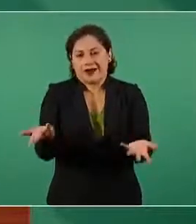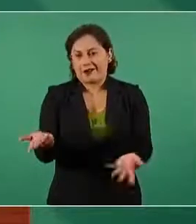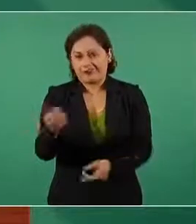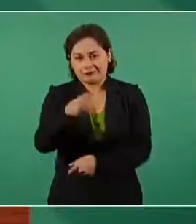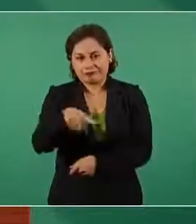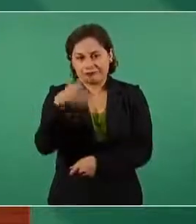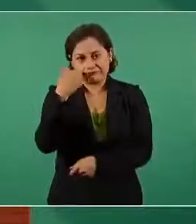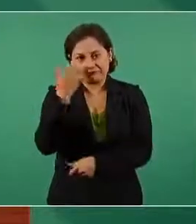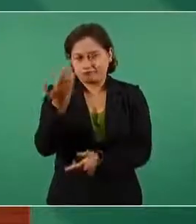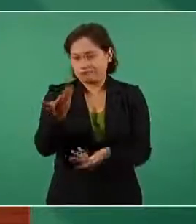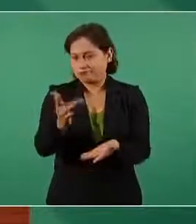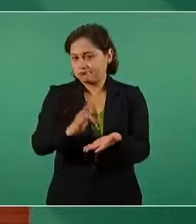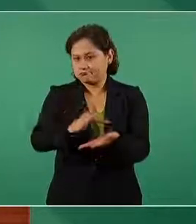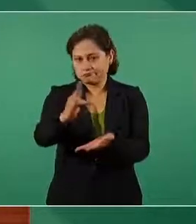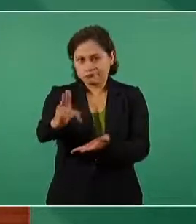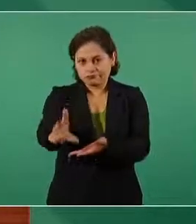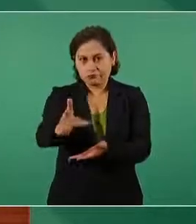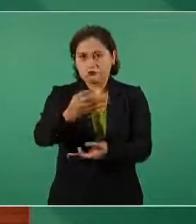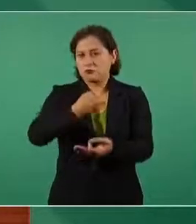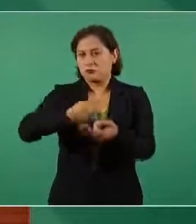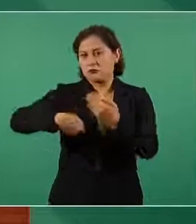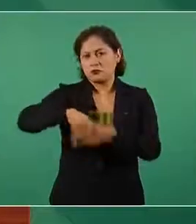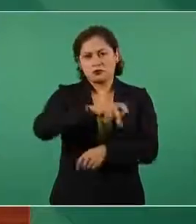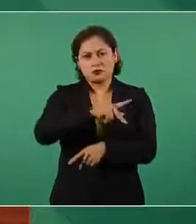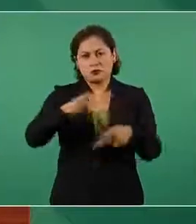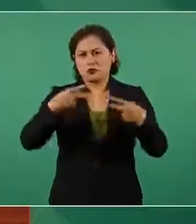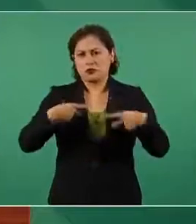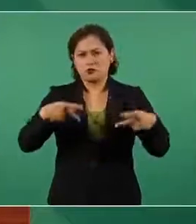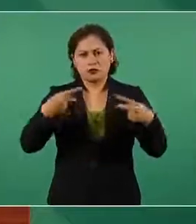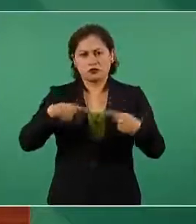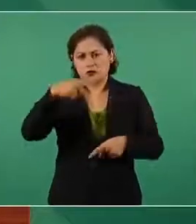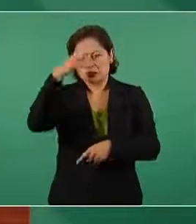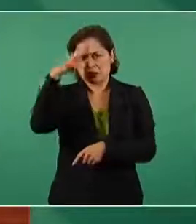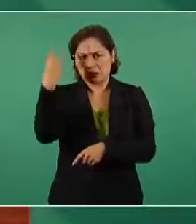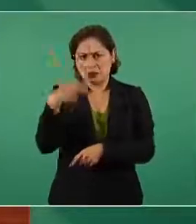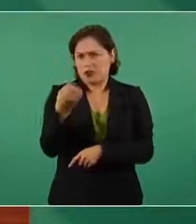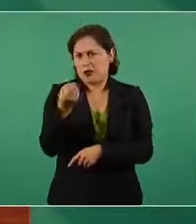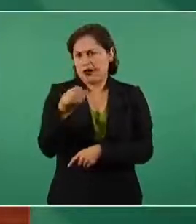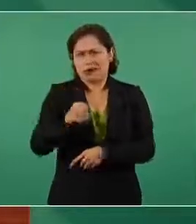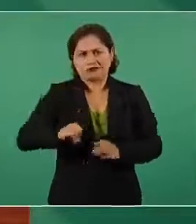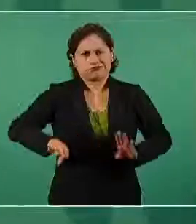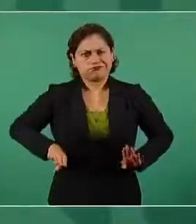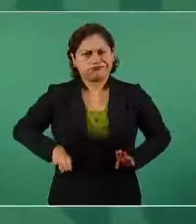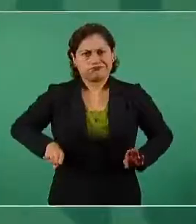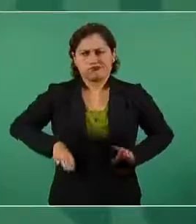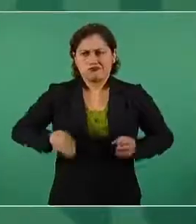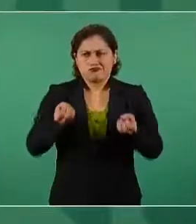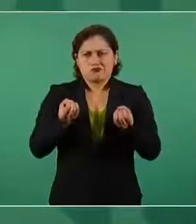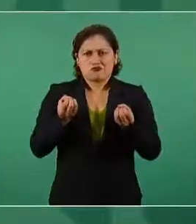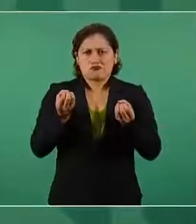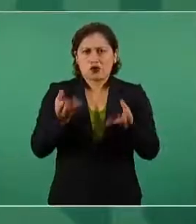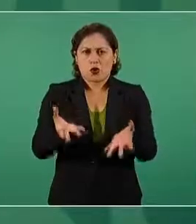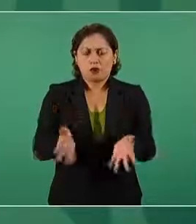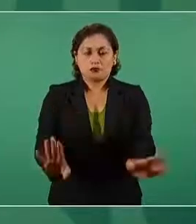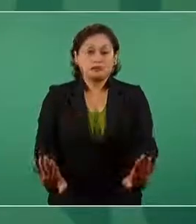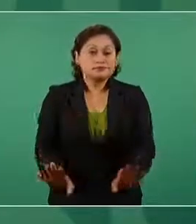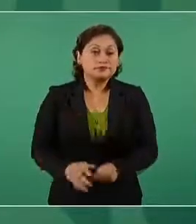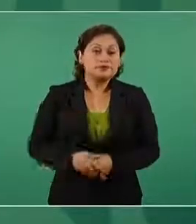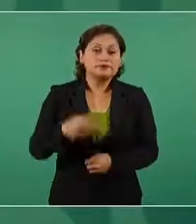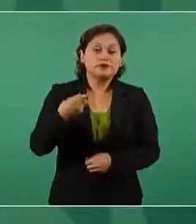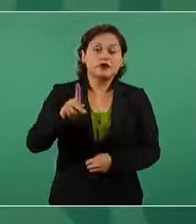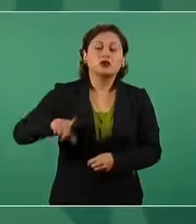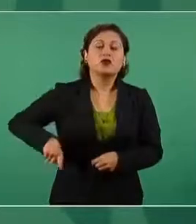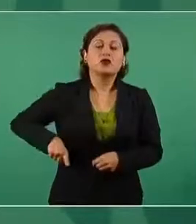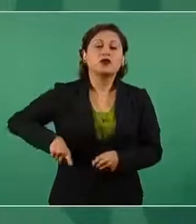los mexicanos lo hacemos de una manera altruista, lo hacemos de una manera inmediata. Pero el gobierno